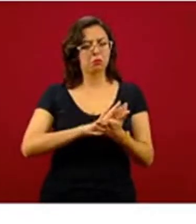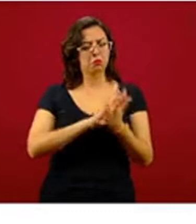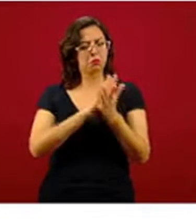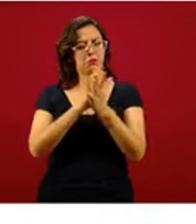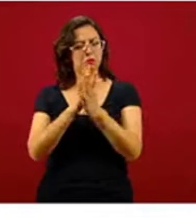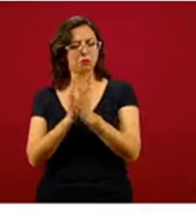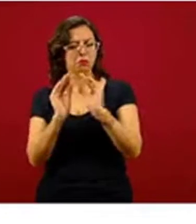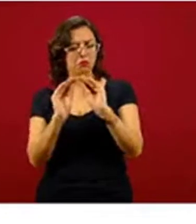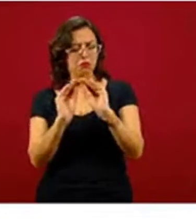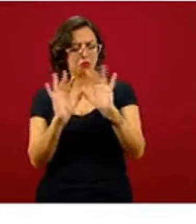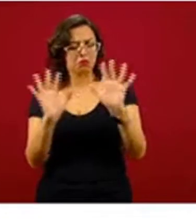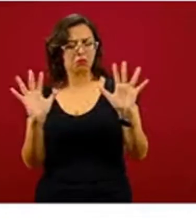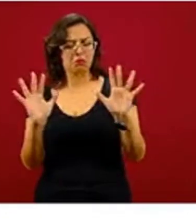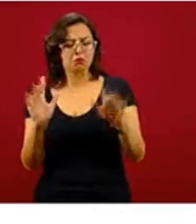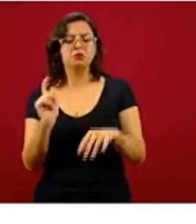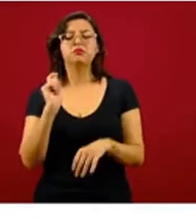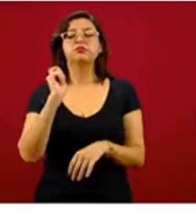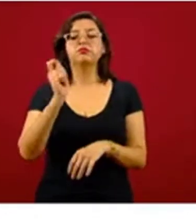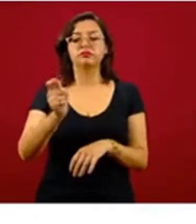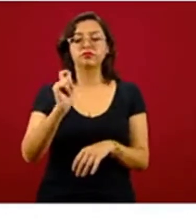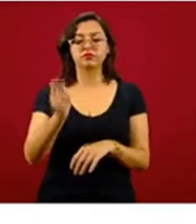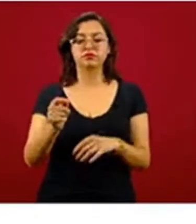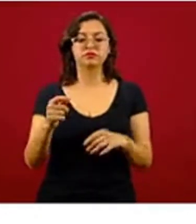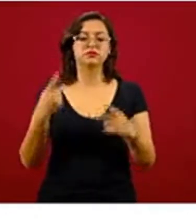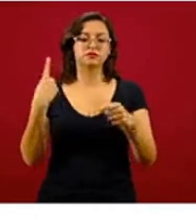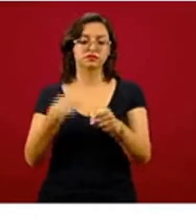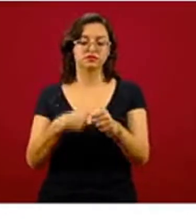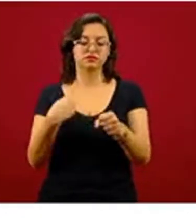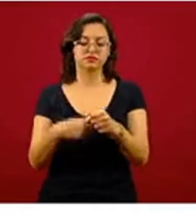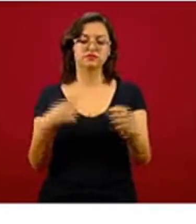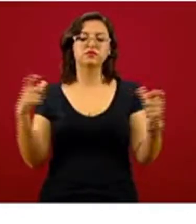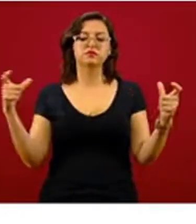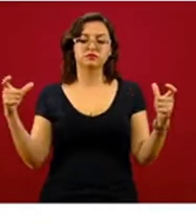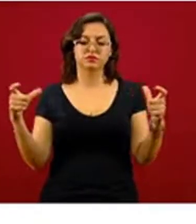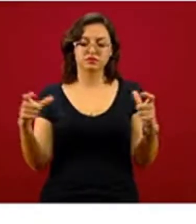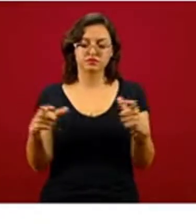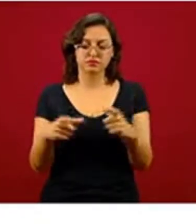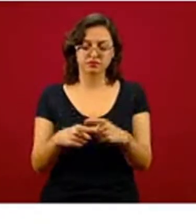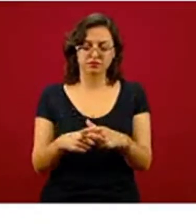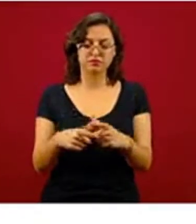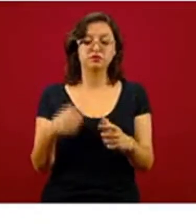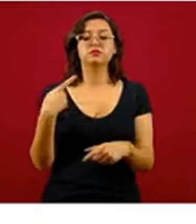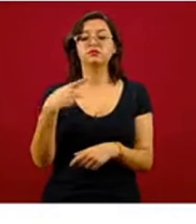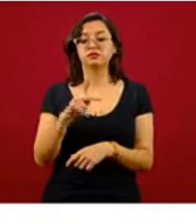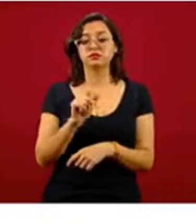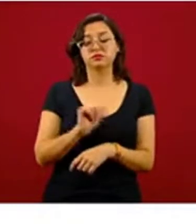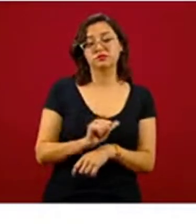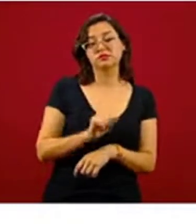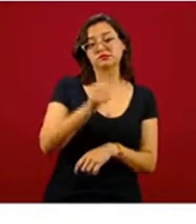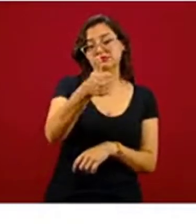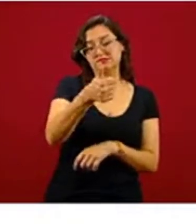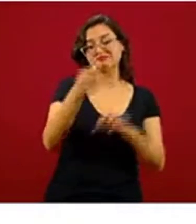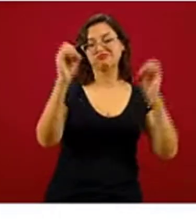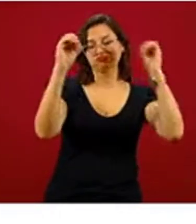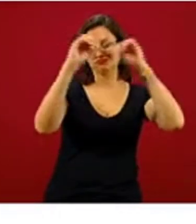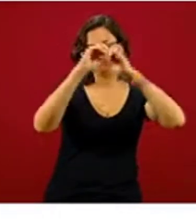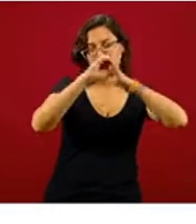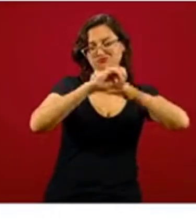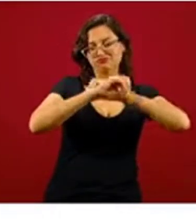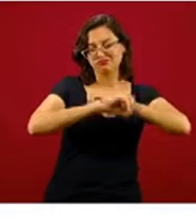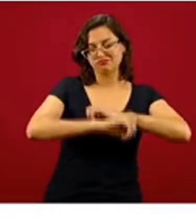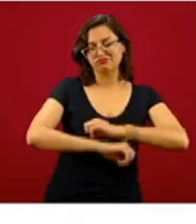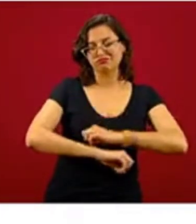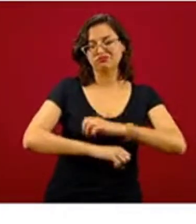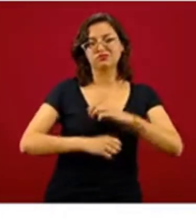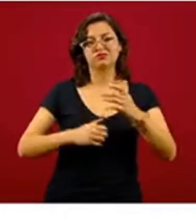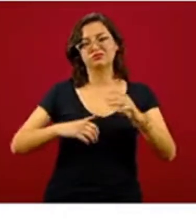cual evidencia que están disminuyendo su carga, mas sin embargo otros empiezan a pintarse de colores más oscuros, y esto es lo que